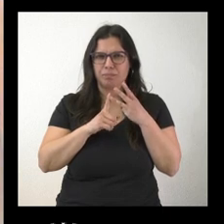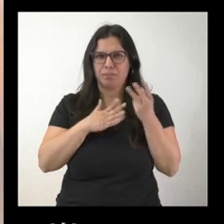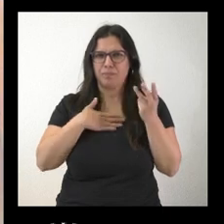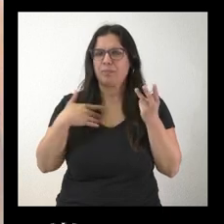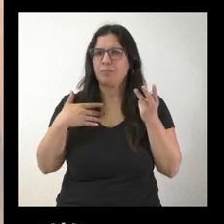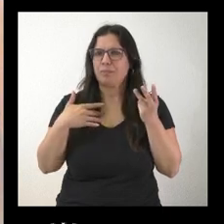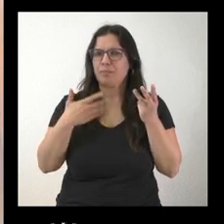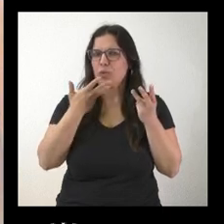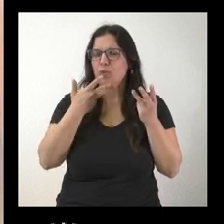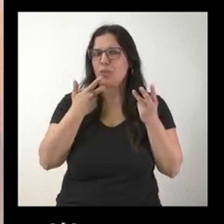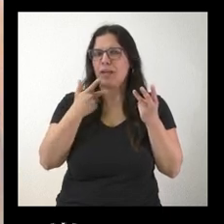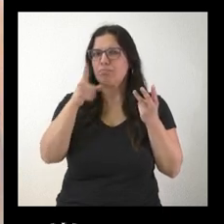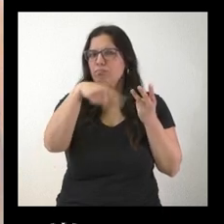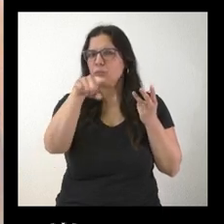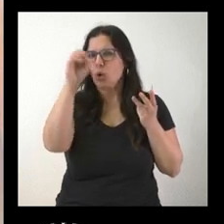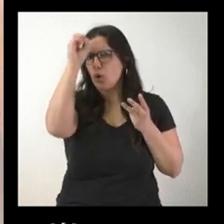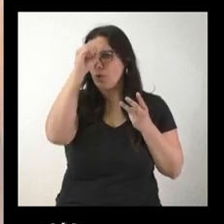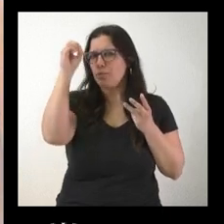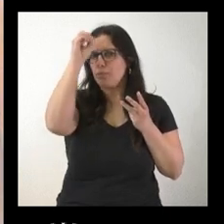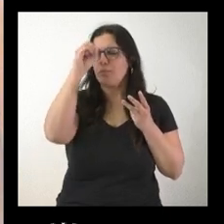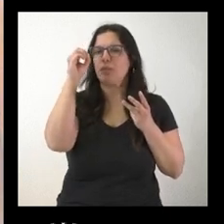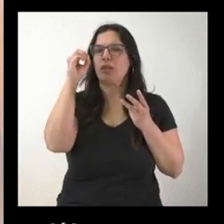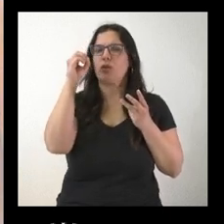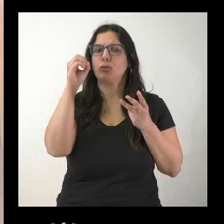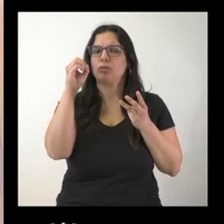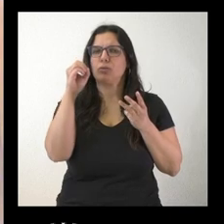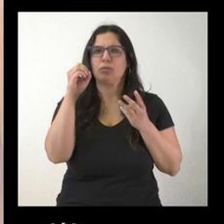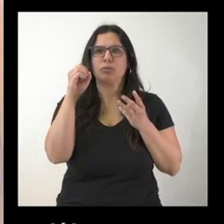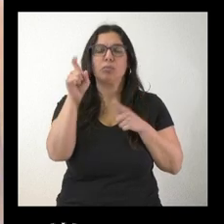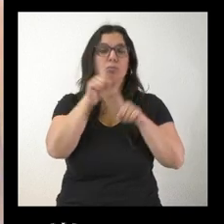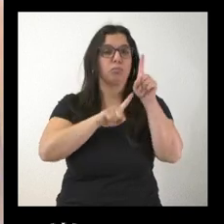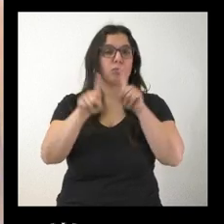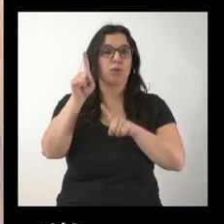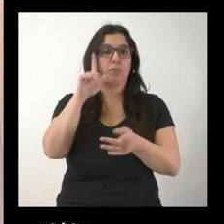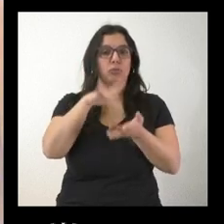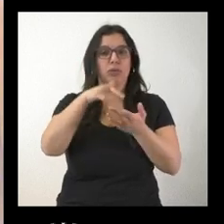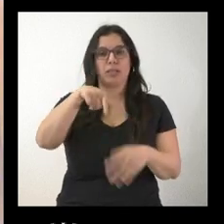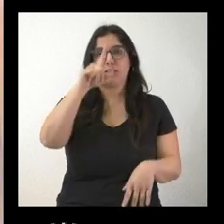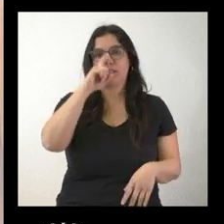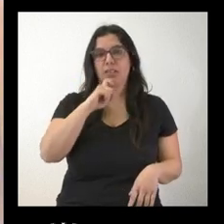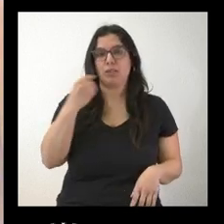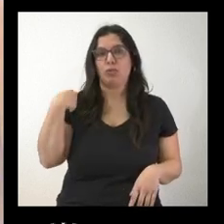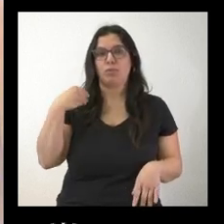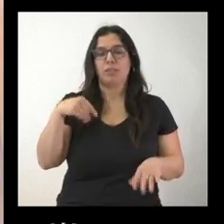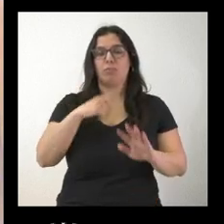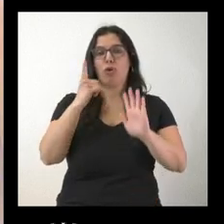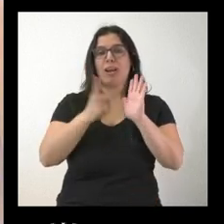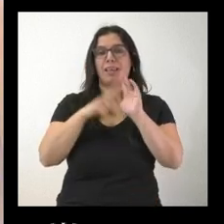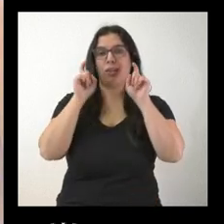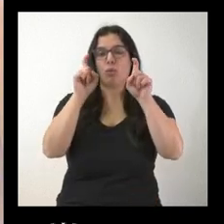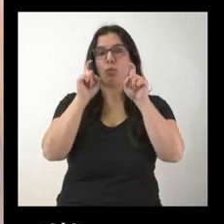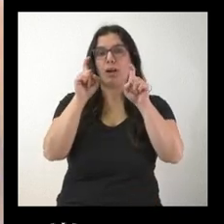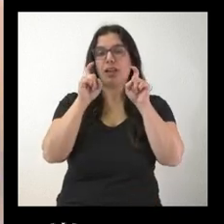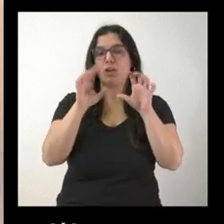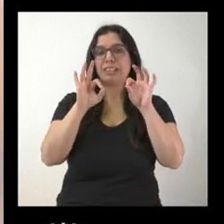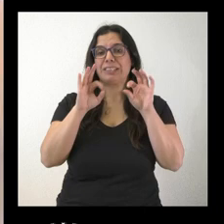de forma están valorando corregir de un problema que se produce este año con la de bachillerato que apenas Deja